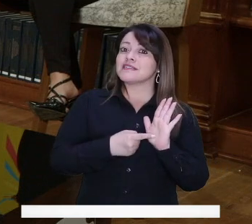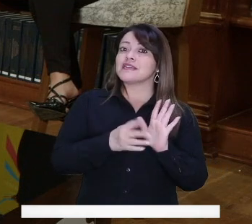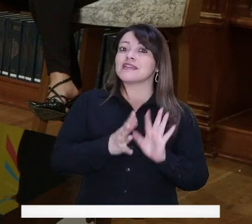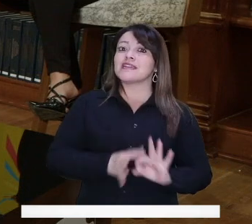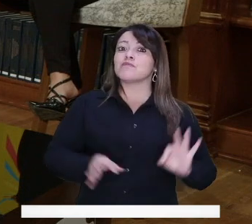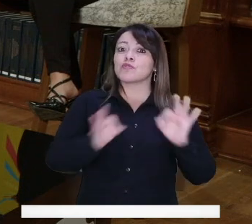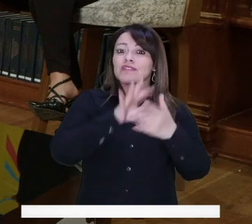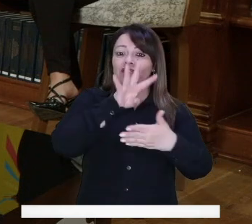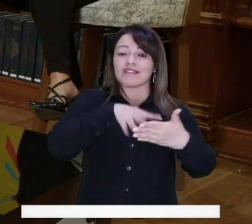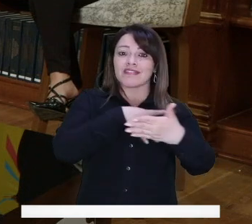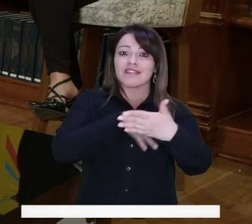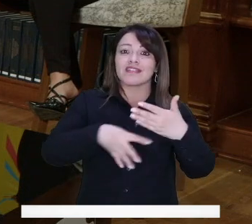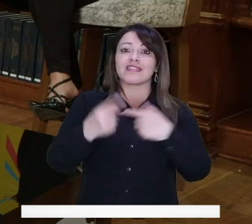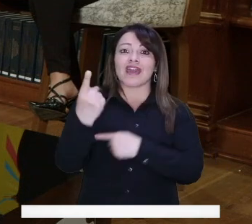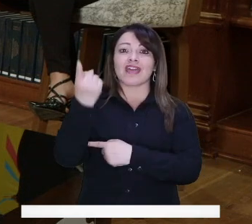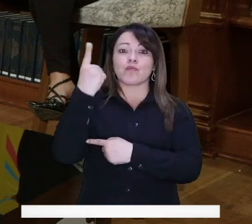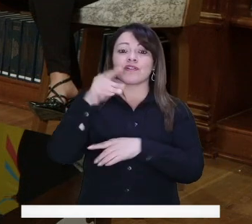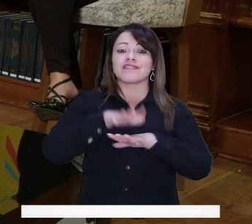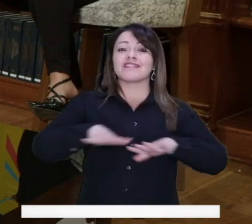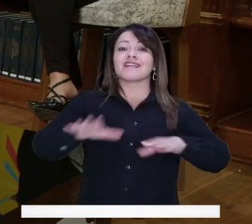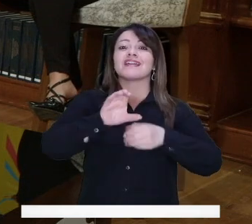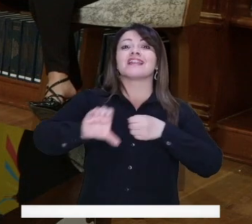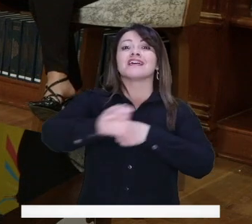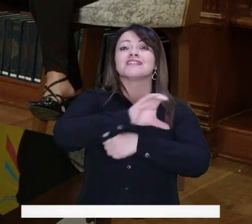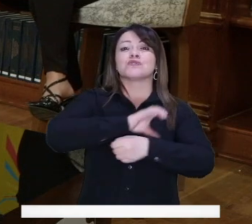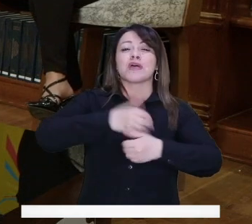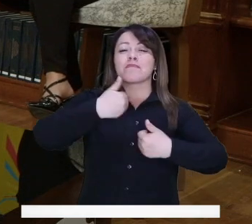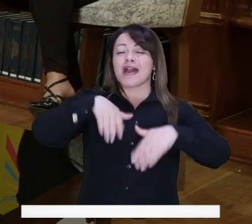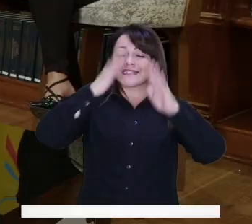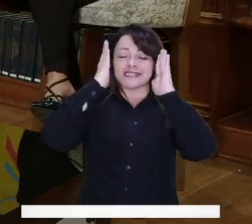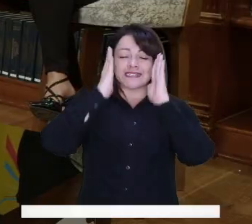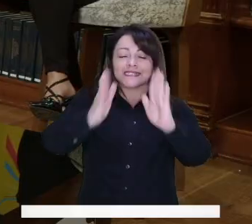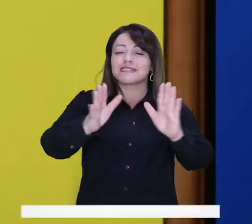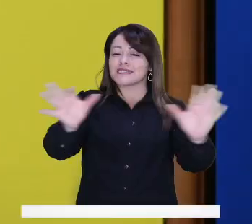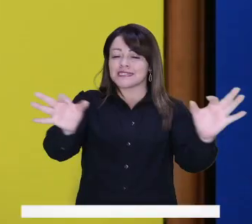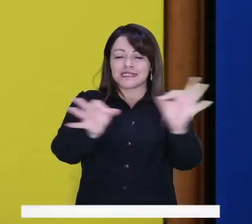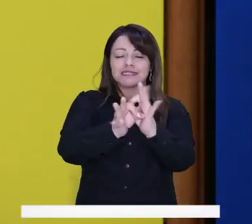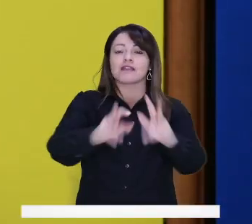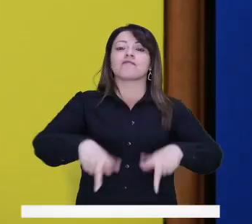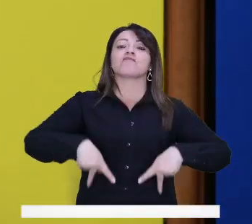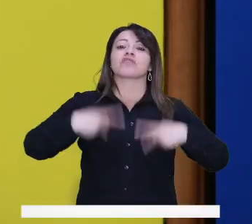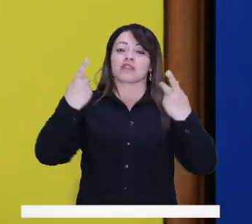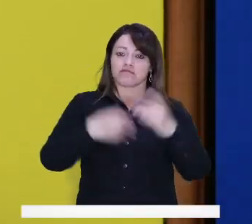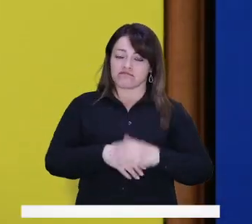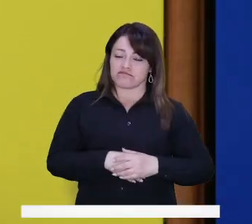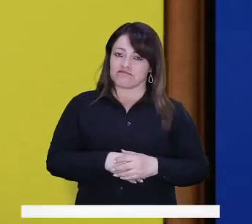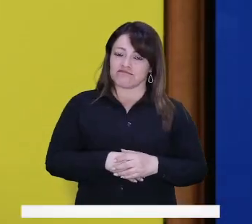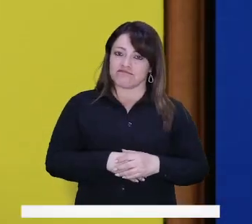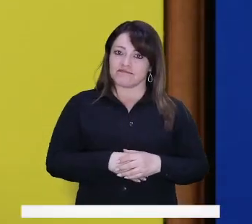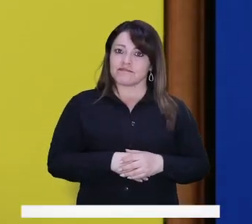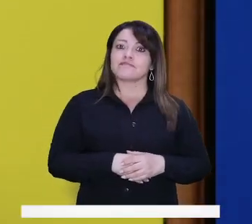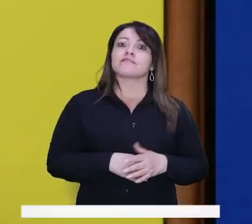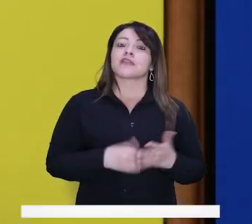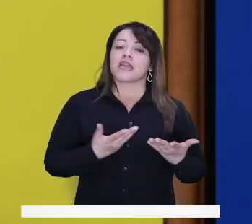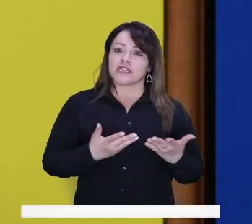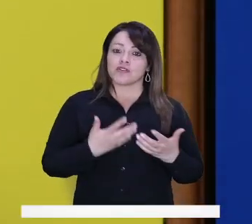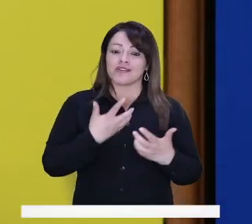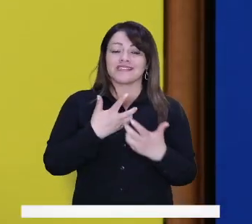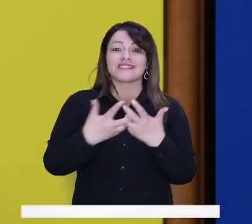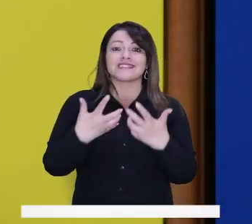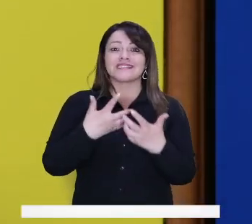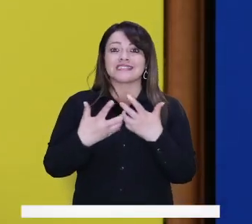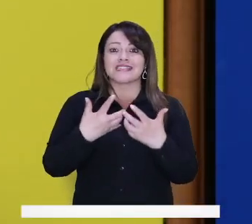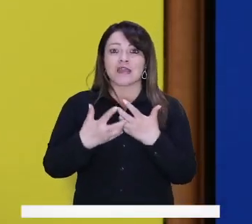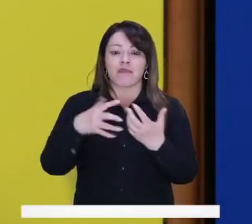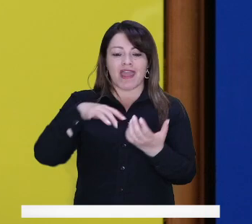priorizar la agenda política de la ciudad alrededor de la vida en ese sentido. Y cuando entendamos que giramos alrededor de